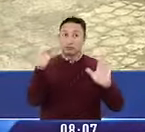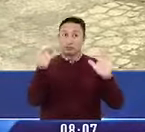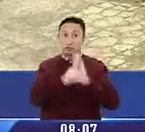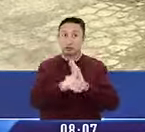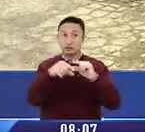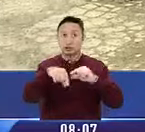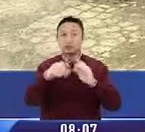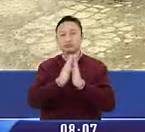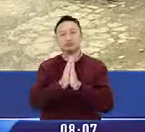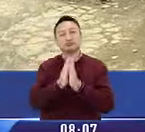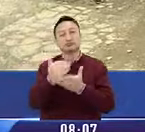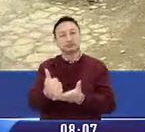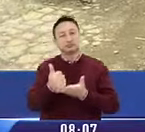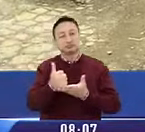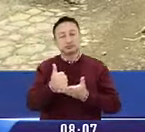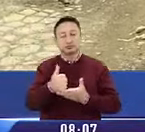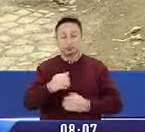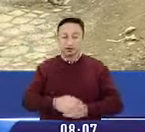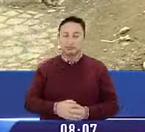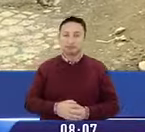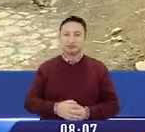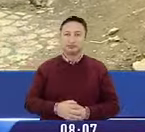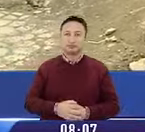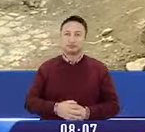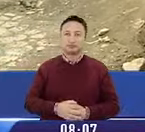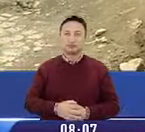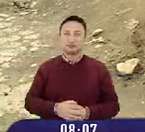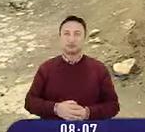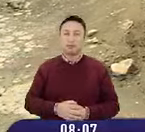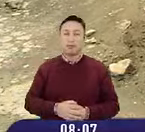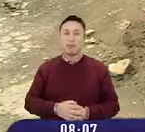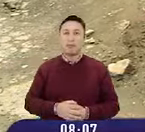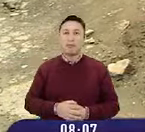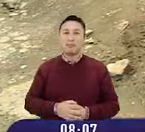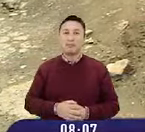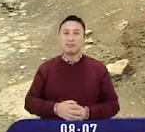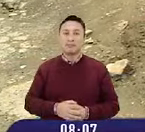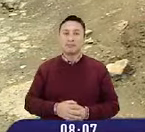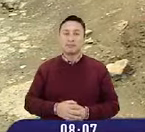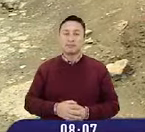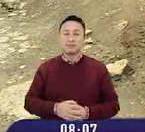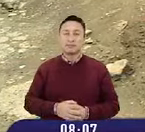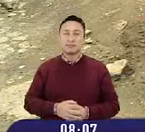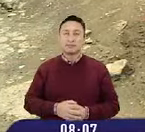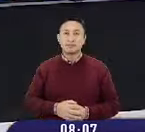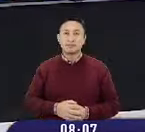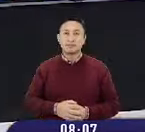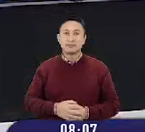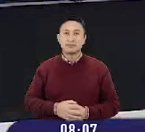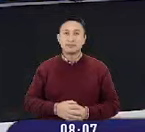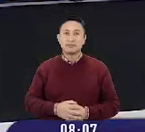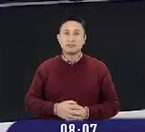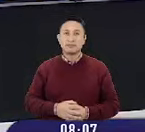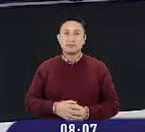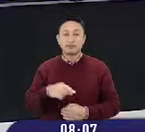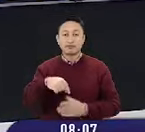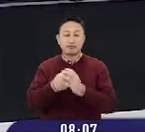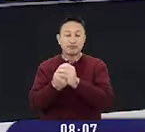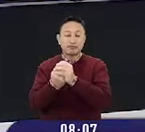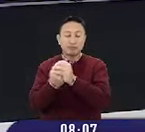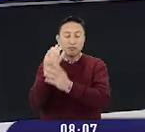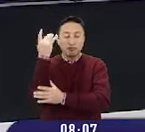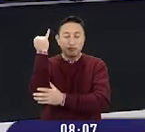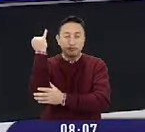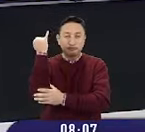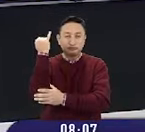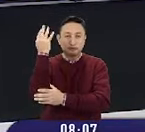su requerimiento sea atendido lo más pronto. Informó Priscila Cadena. Es hora de invocar